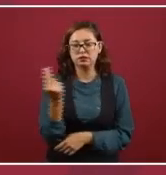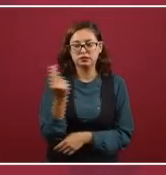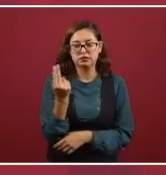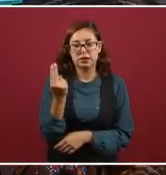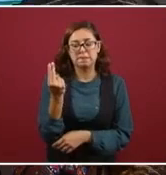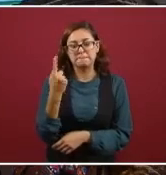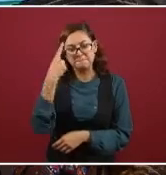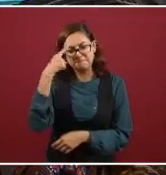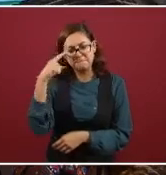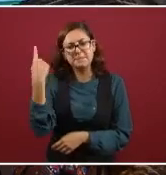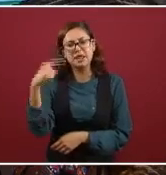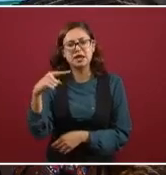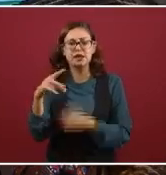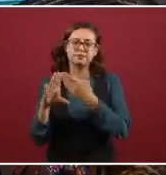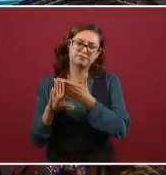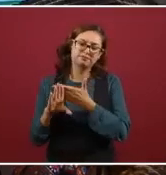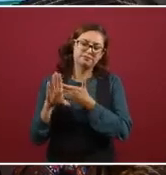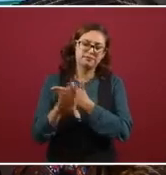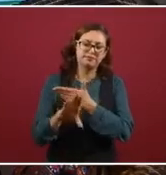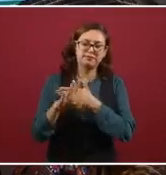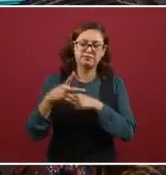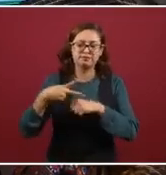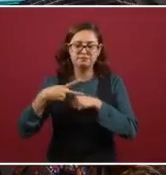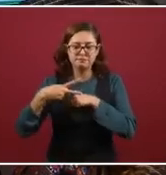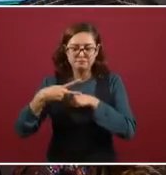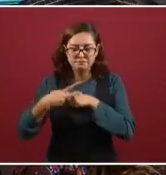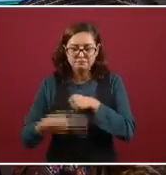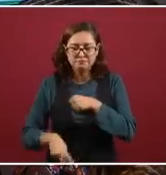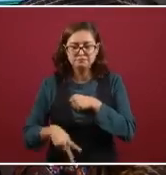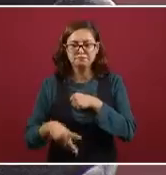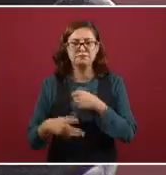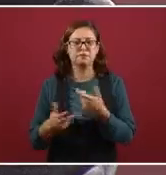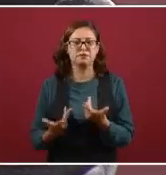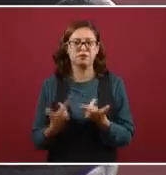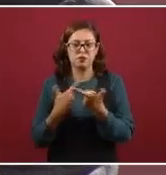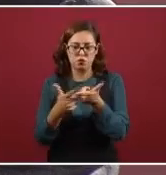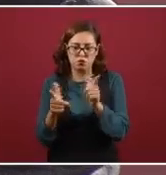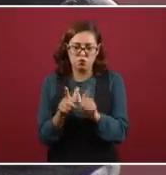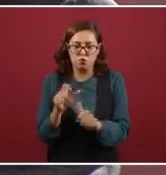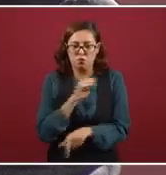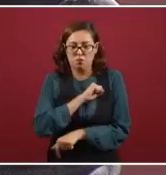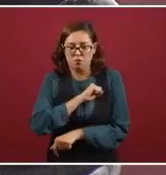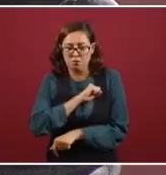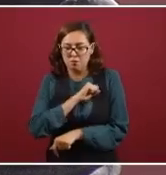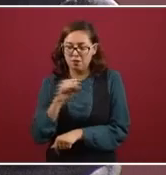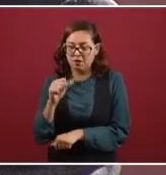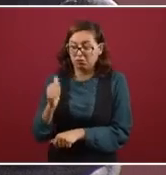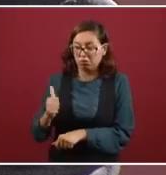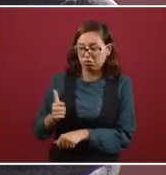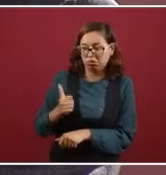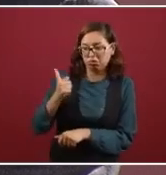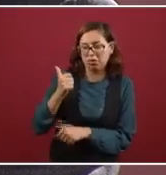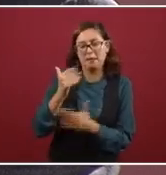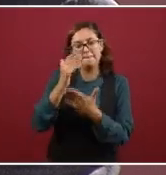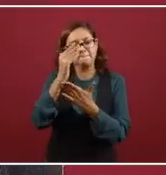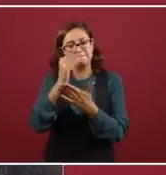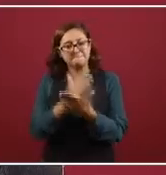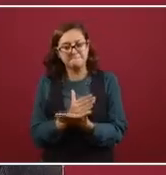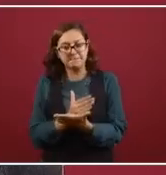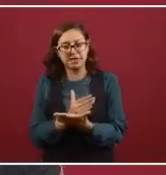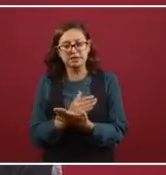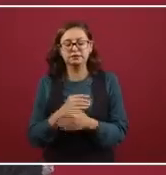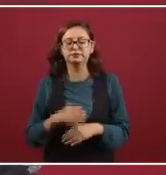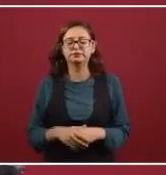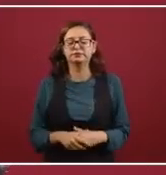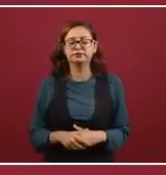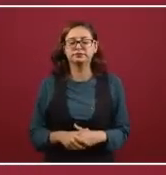riesgos, porque hay menos bandas del crimen organizado.